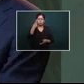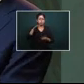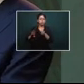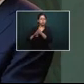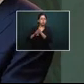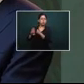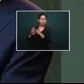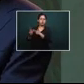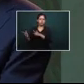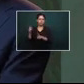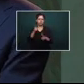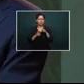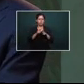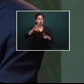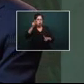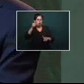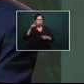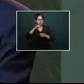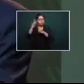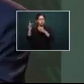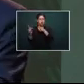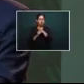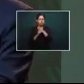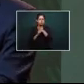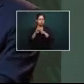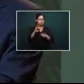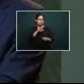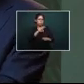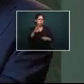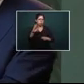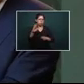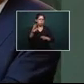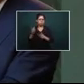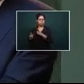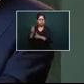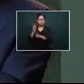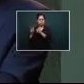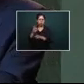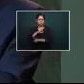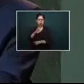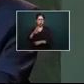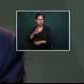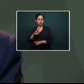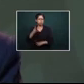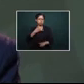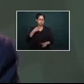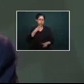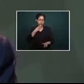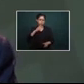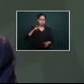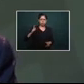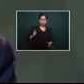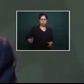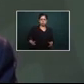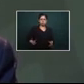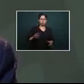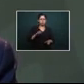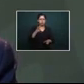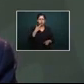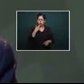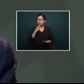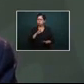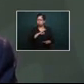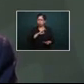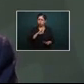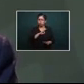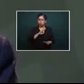que en otros países en cuanto a la adquisición de armas, la aportación de armas, que requieren